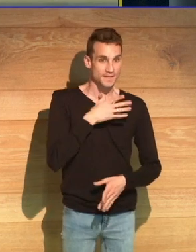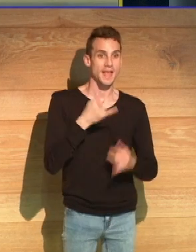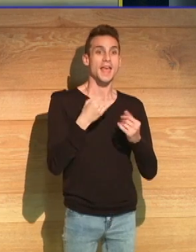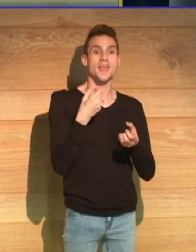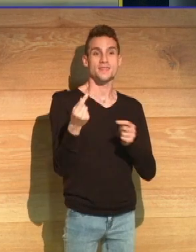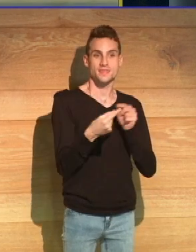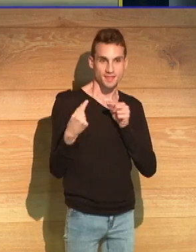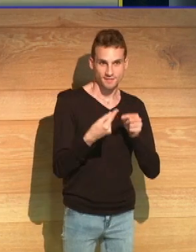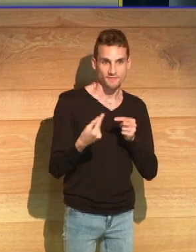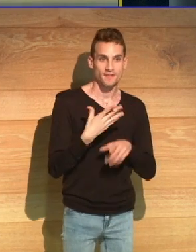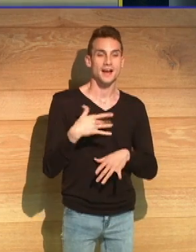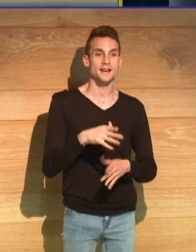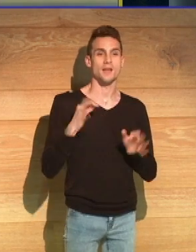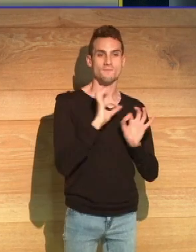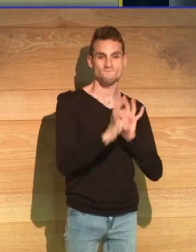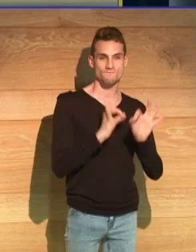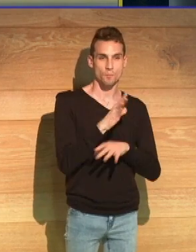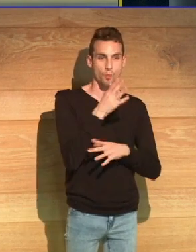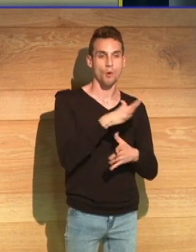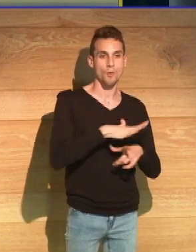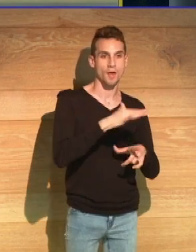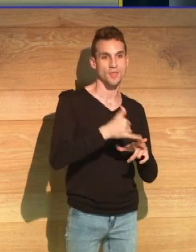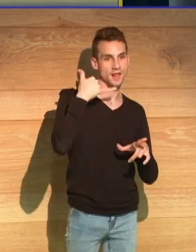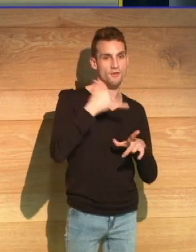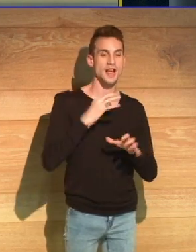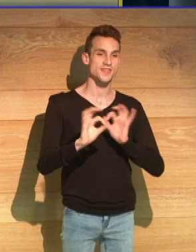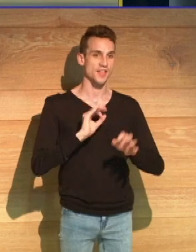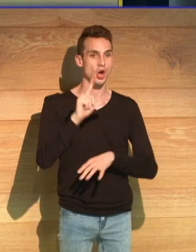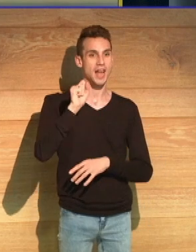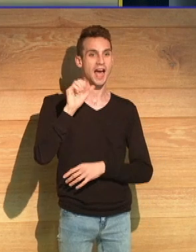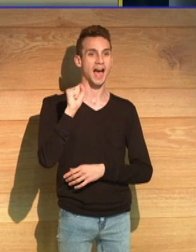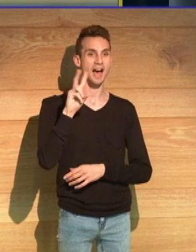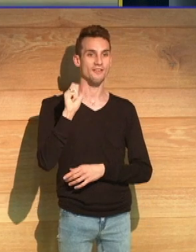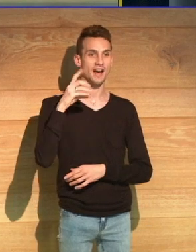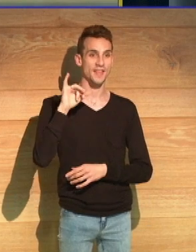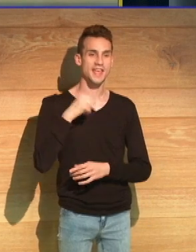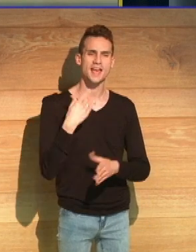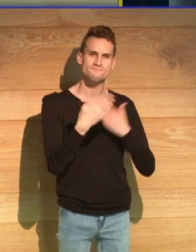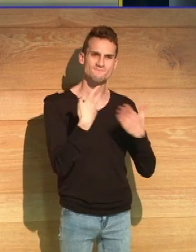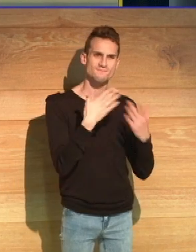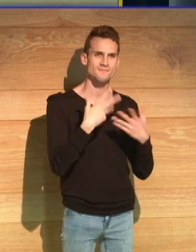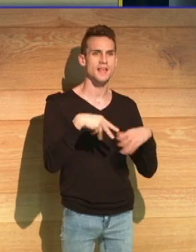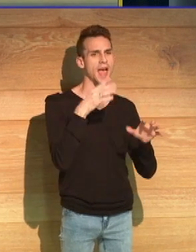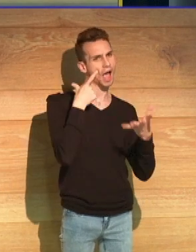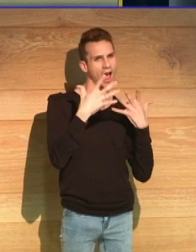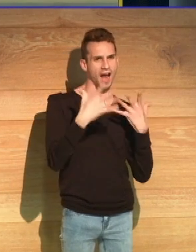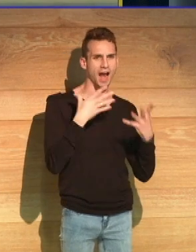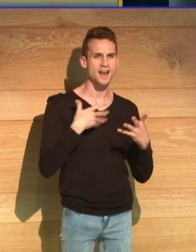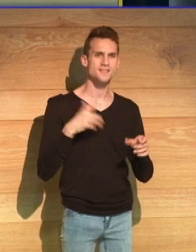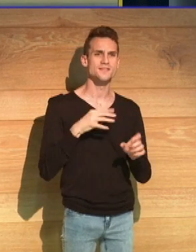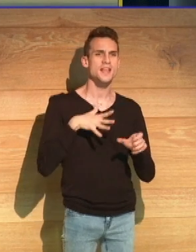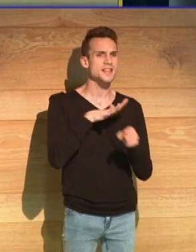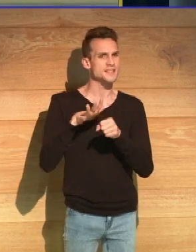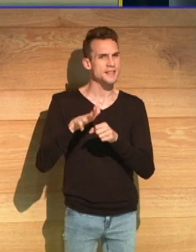Telefónica y el Teatro de la Abadía, en el que hablaremos sobre cómo las artes pueden abordar temáticas medioambientales, sociales